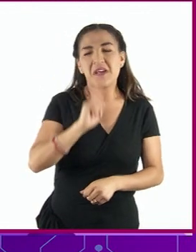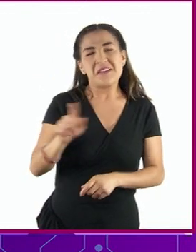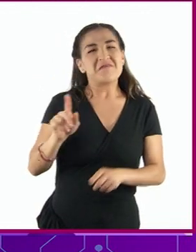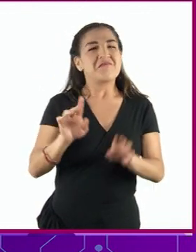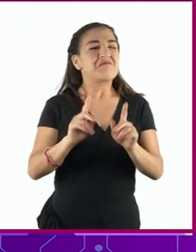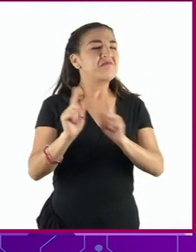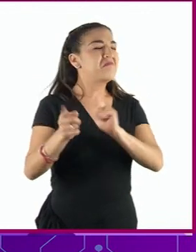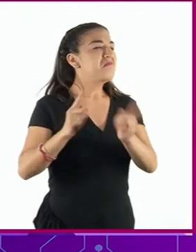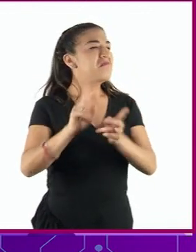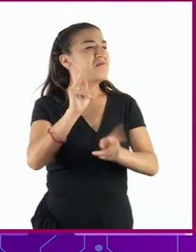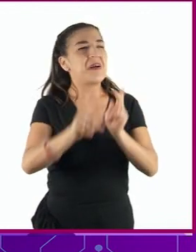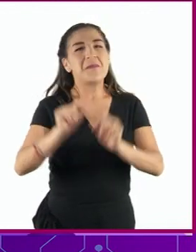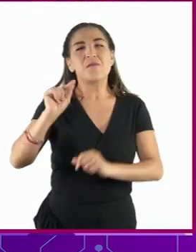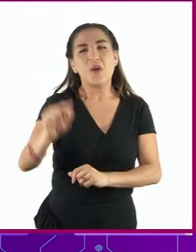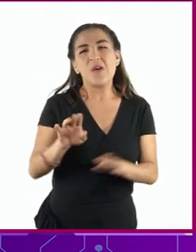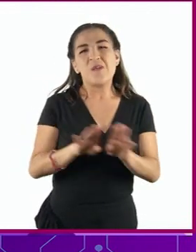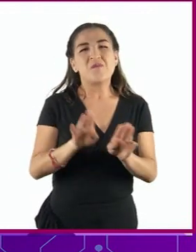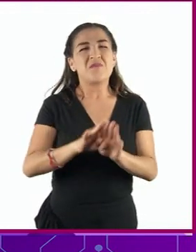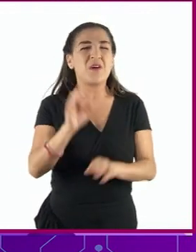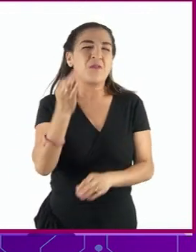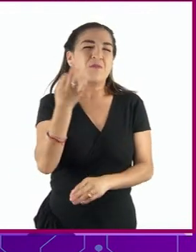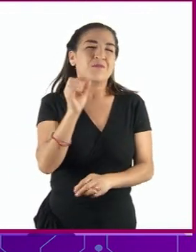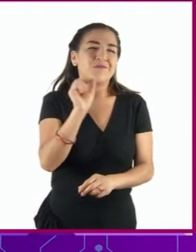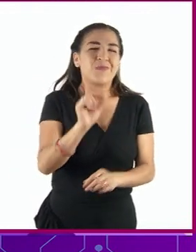la palabra o lo hace en tono cortante.